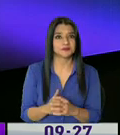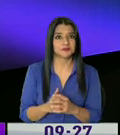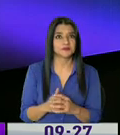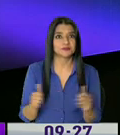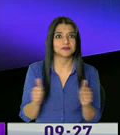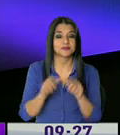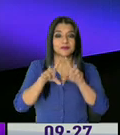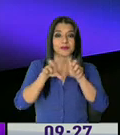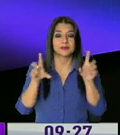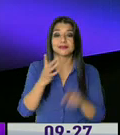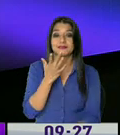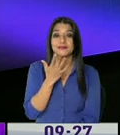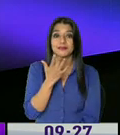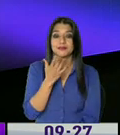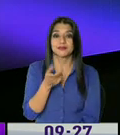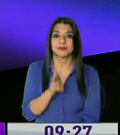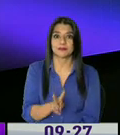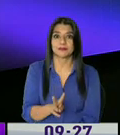la corporación favorita.